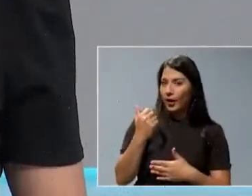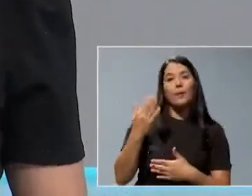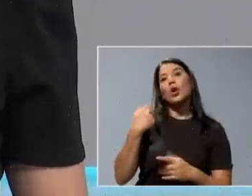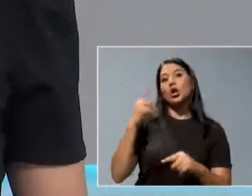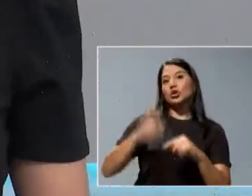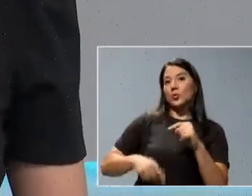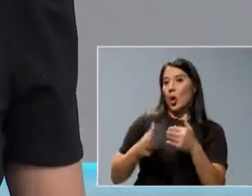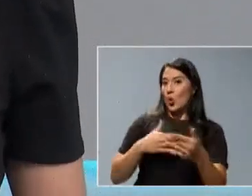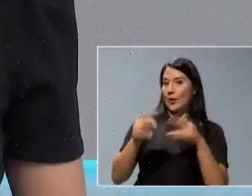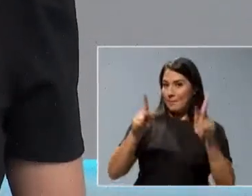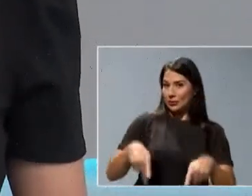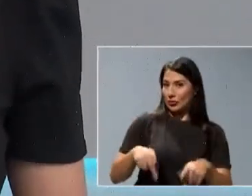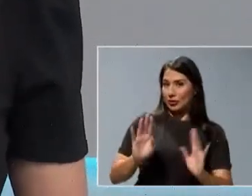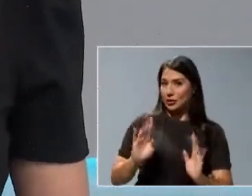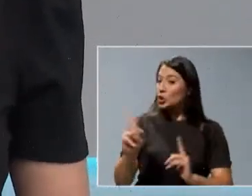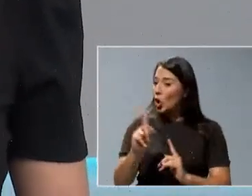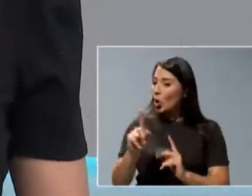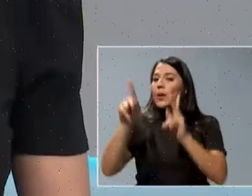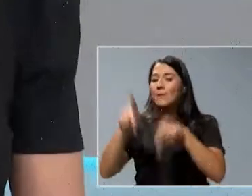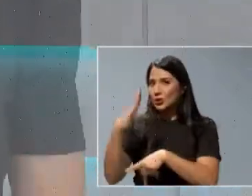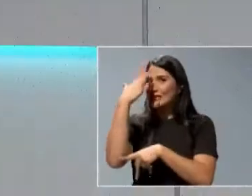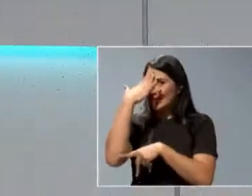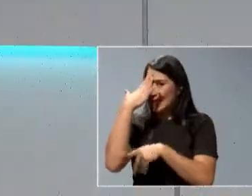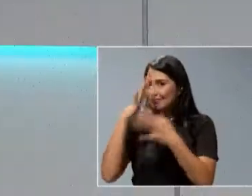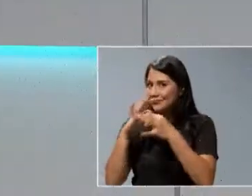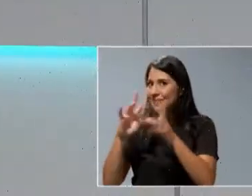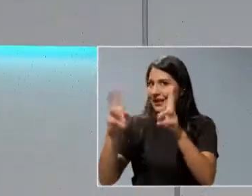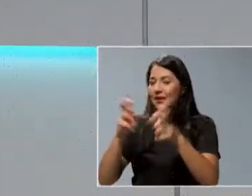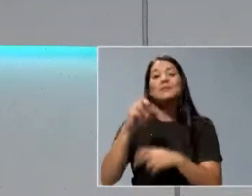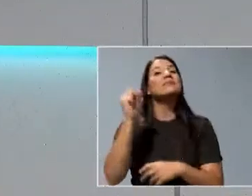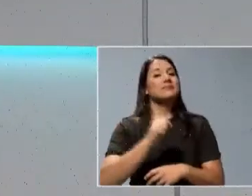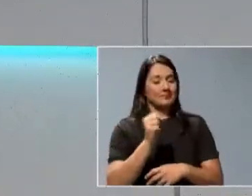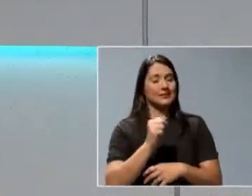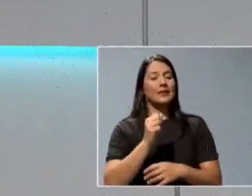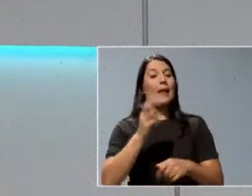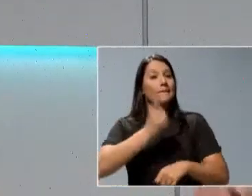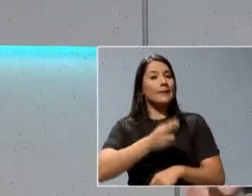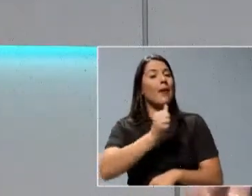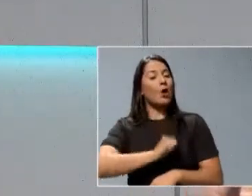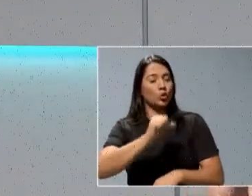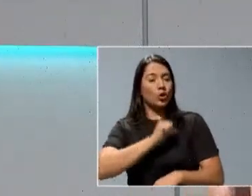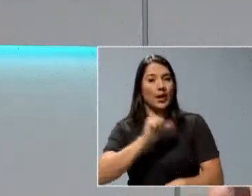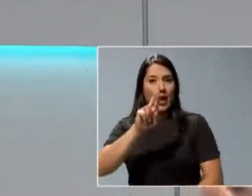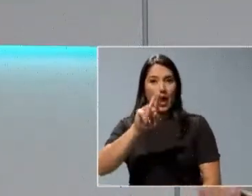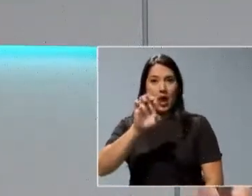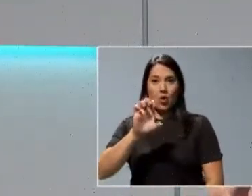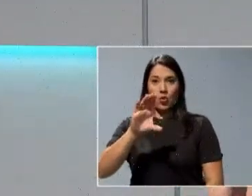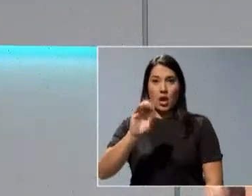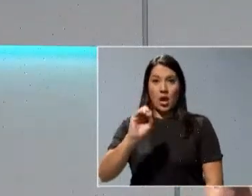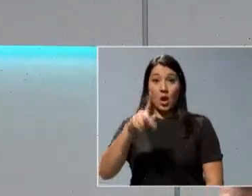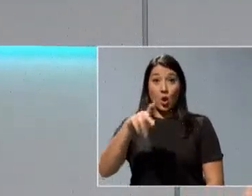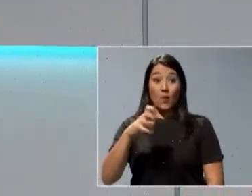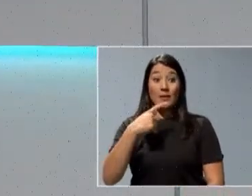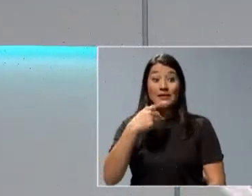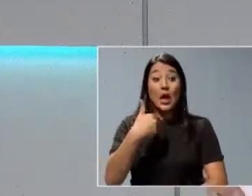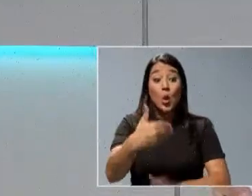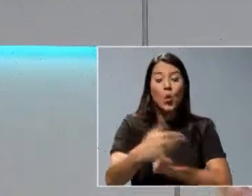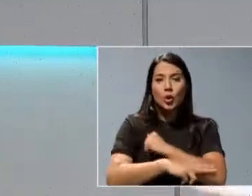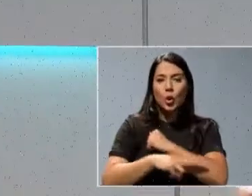ser cualquier persona, es una persona especializada en el tema. Así es, las mismas autoridades de Recope nos decían que cuando se daban estos casos en menor